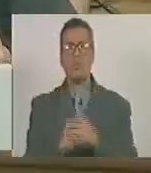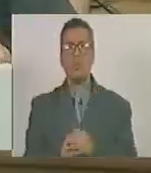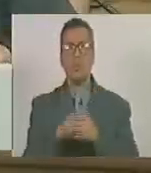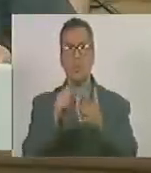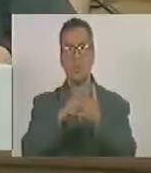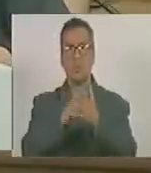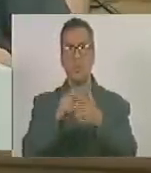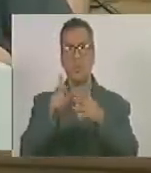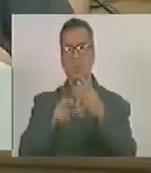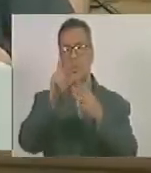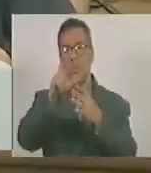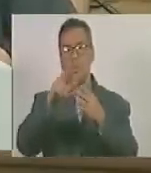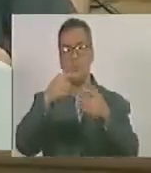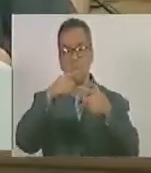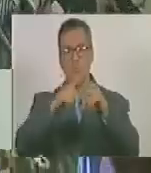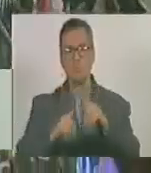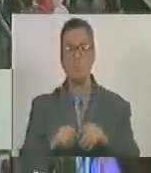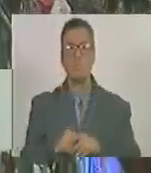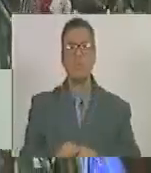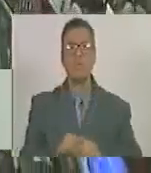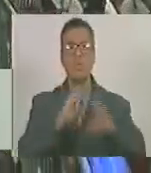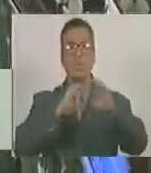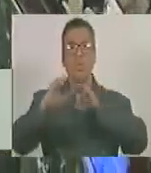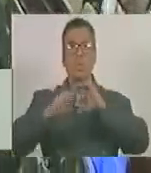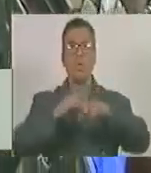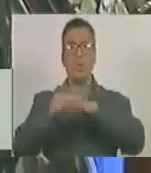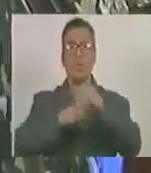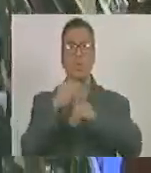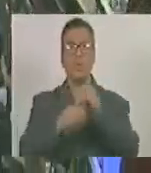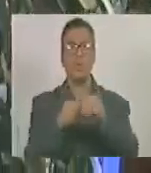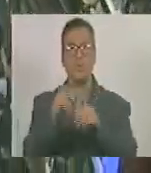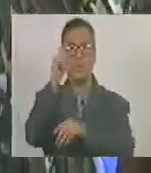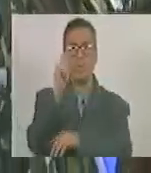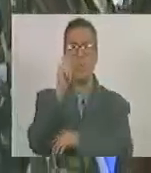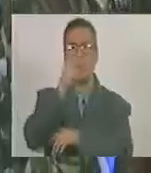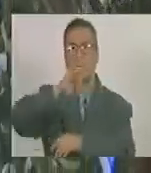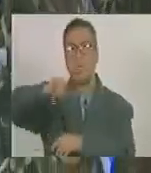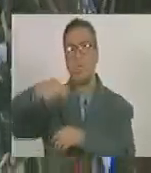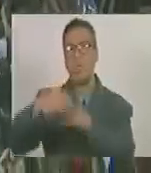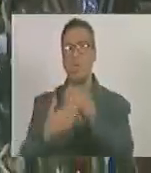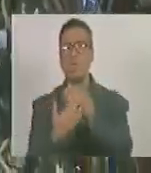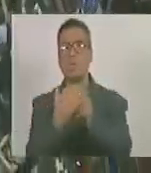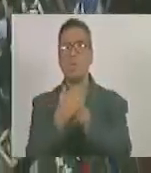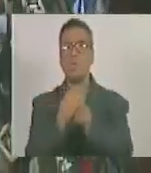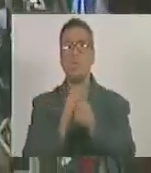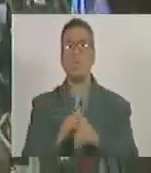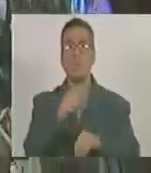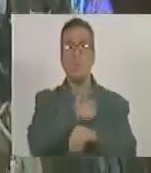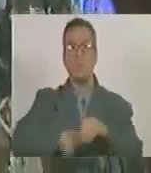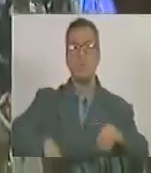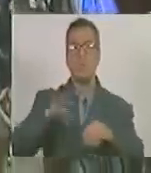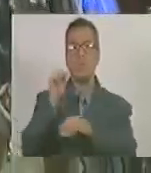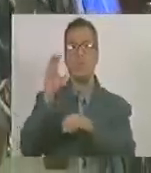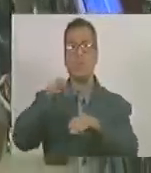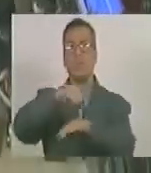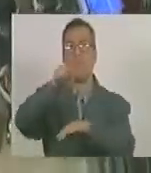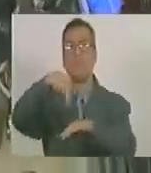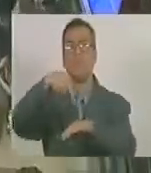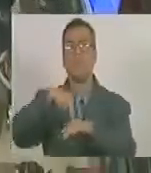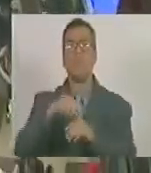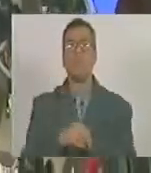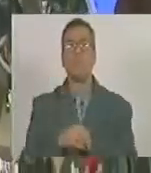Punto número 3 de la cuenta. Comunicaciones dirigidas al diputado Jorge Rodríguez Gómez, presidente de la Asamblea